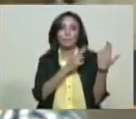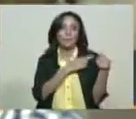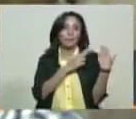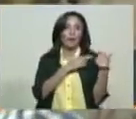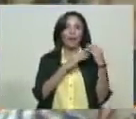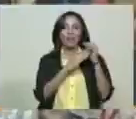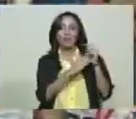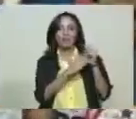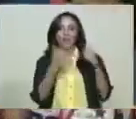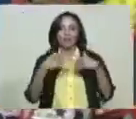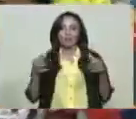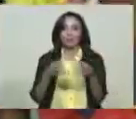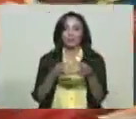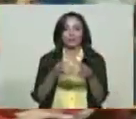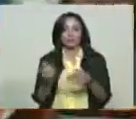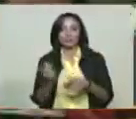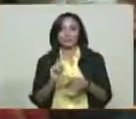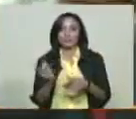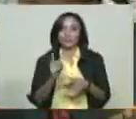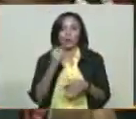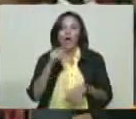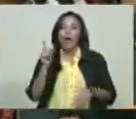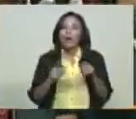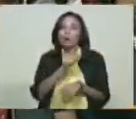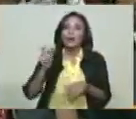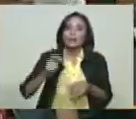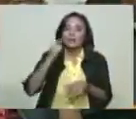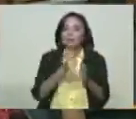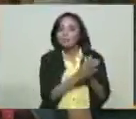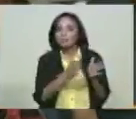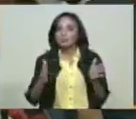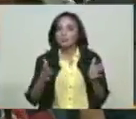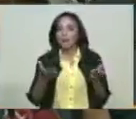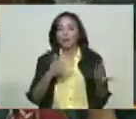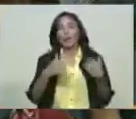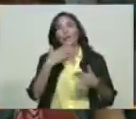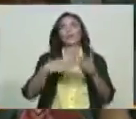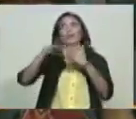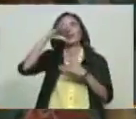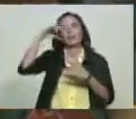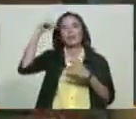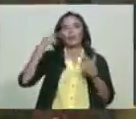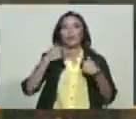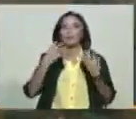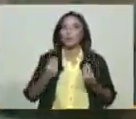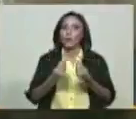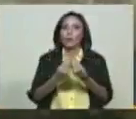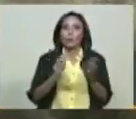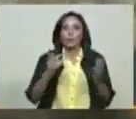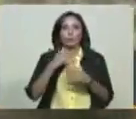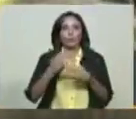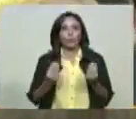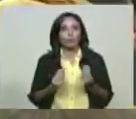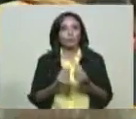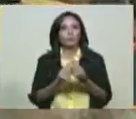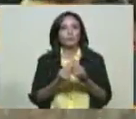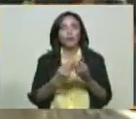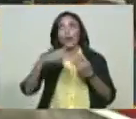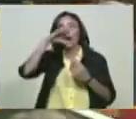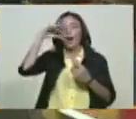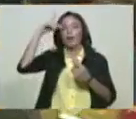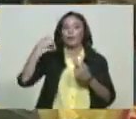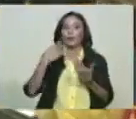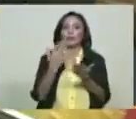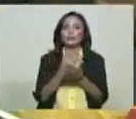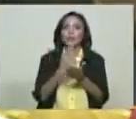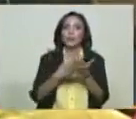los líderes predestinados y necesarios gracias a dios a la virgen que dios me perdone me proteja nunca me